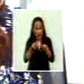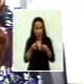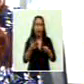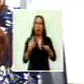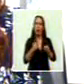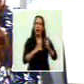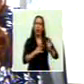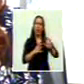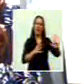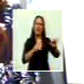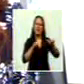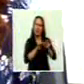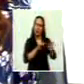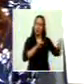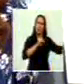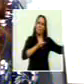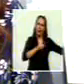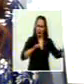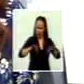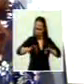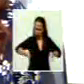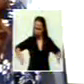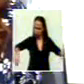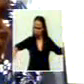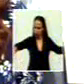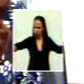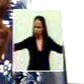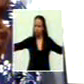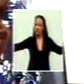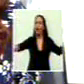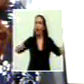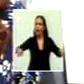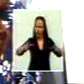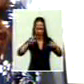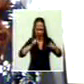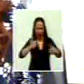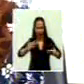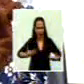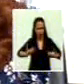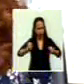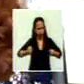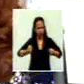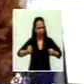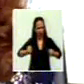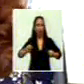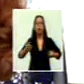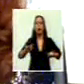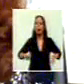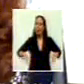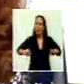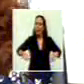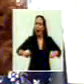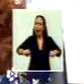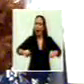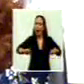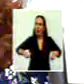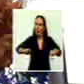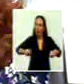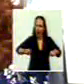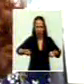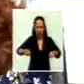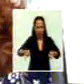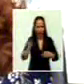metros de longitud. Tienen 6 veces más resistencia que el acero y pesan 5 veces menos.